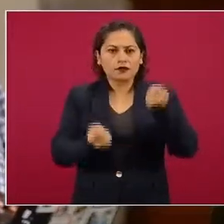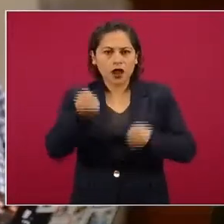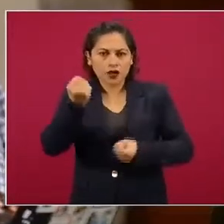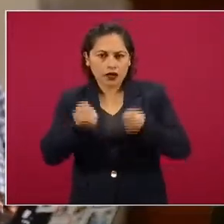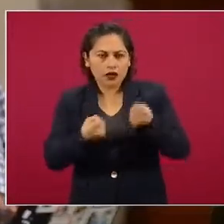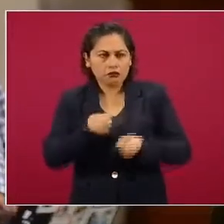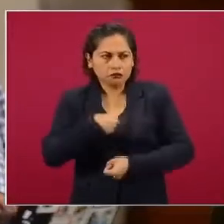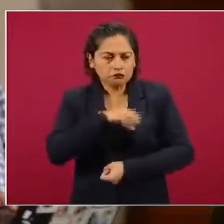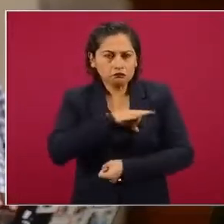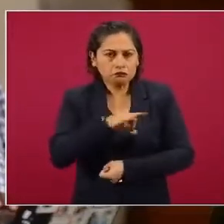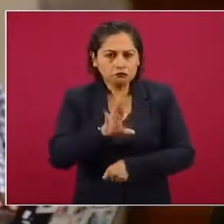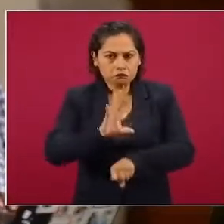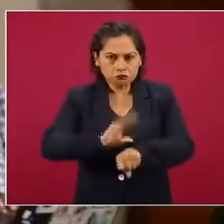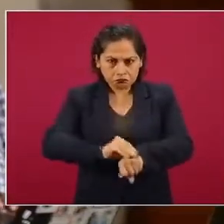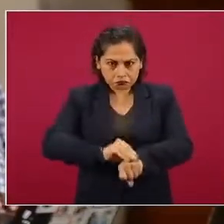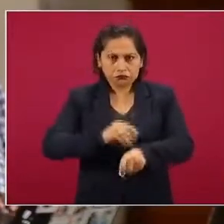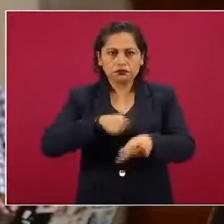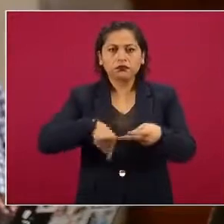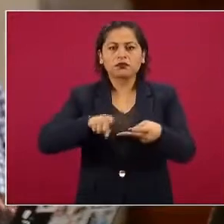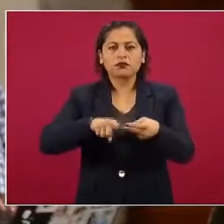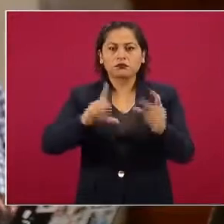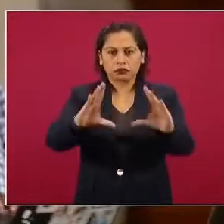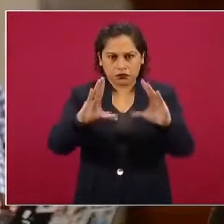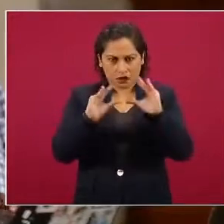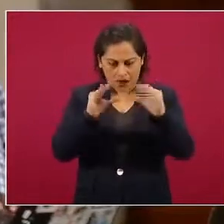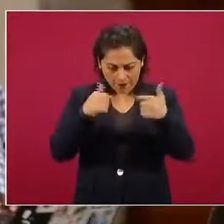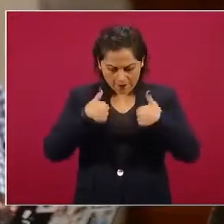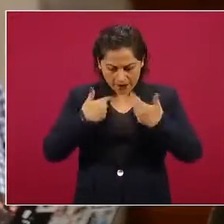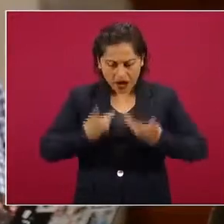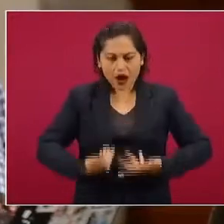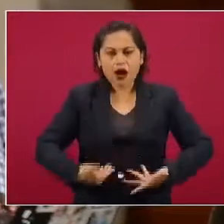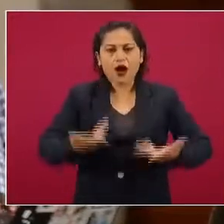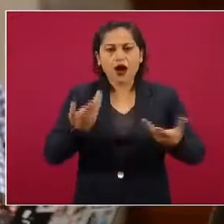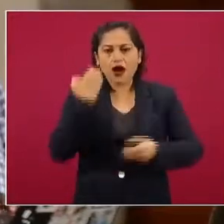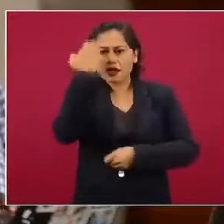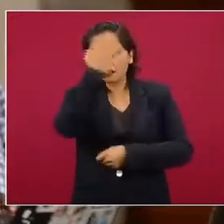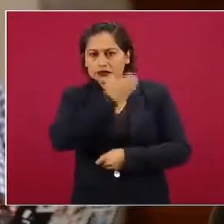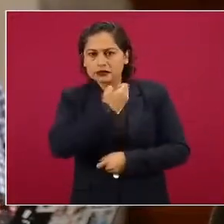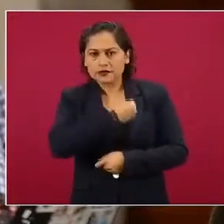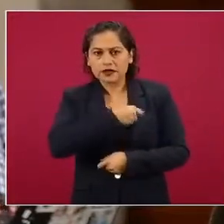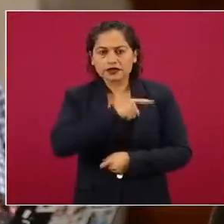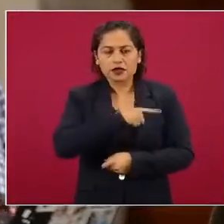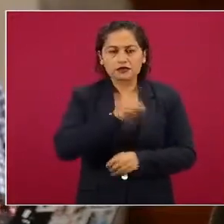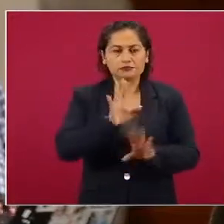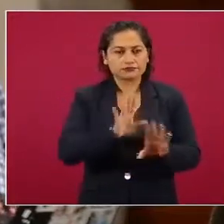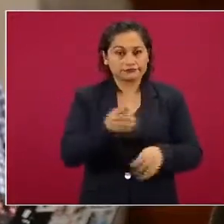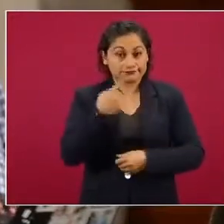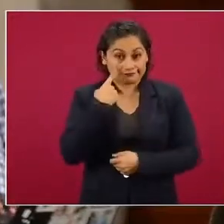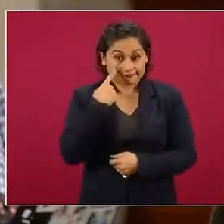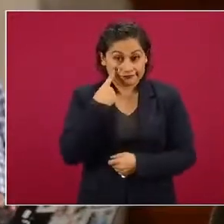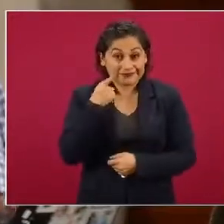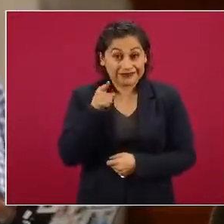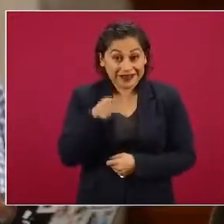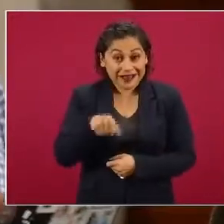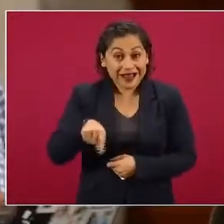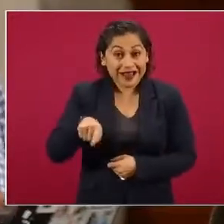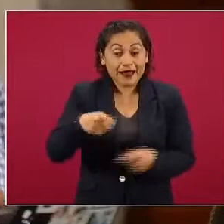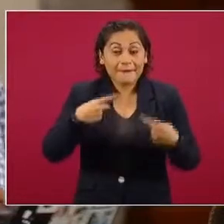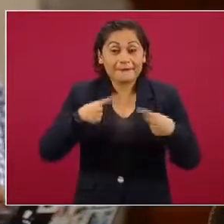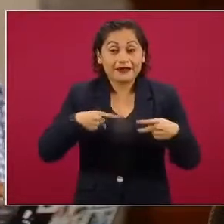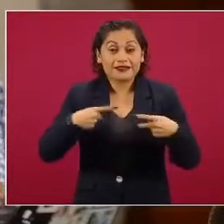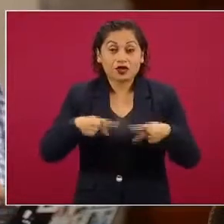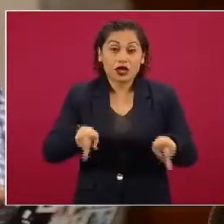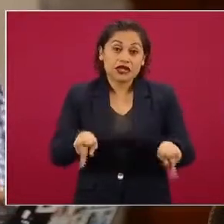que les den un curso de capacitación, que les hagan exámenes médicos. Al contrario, presidente, venden, por dinero les